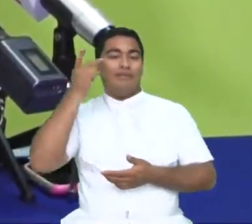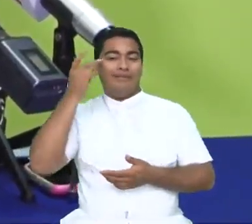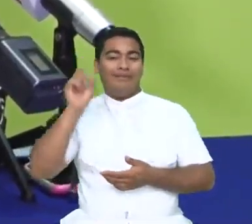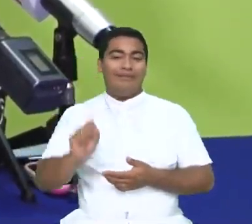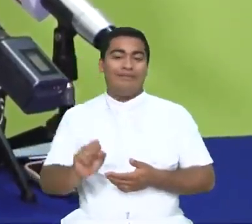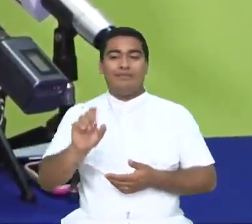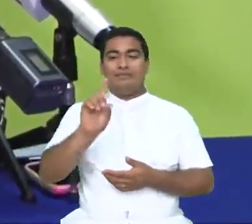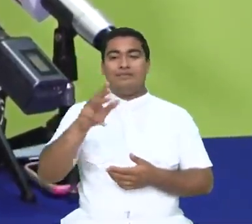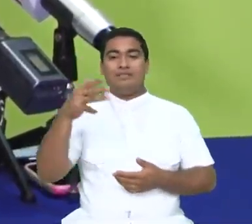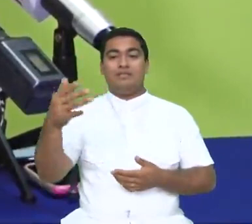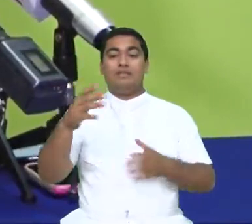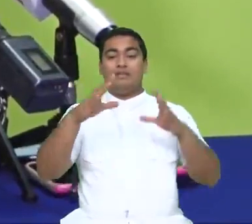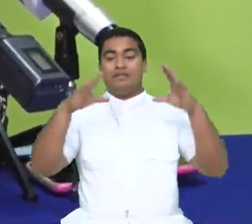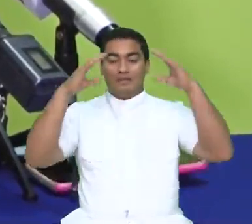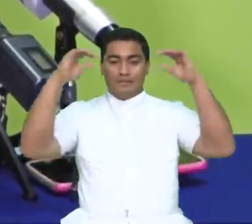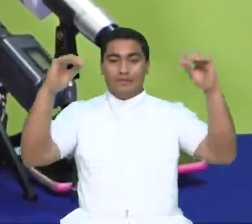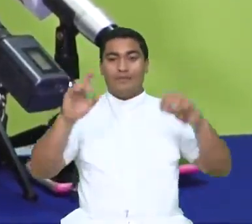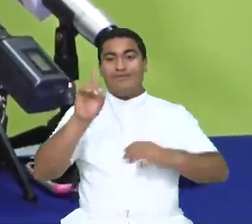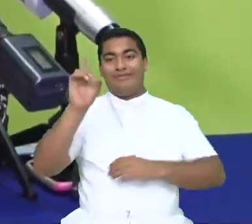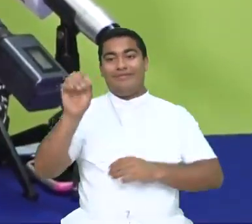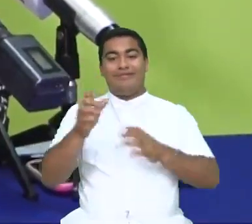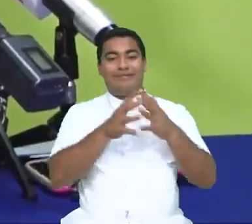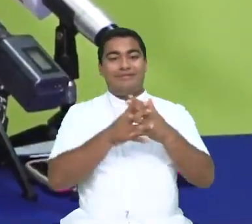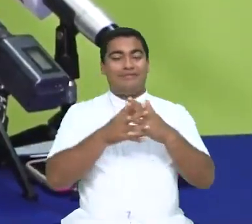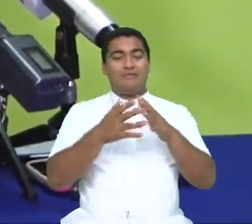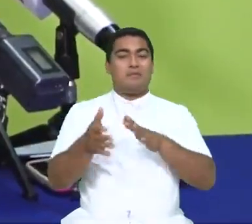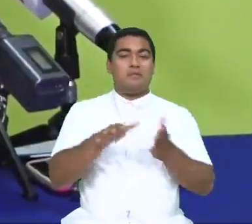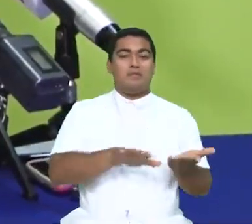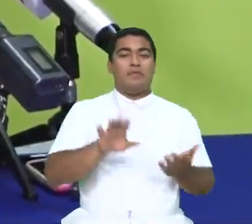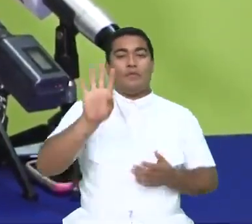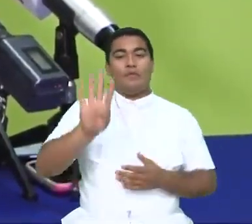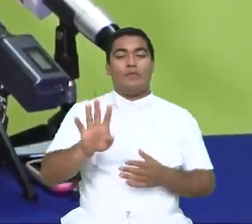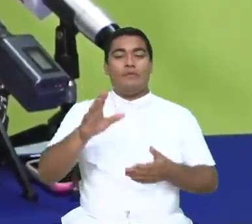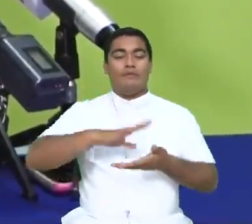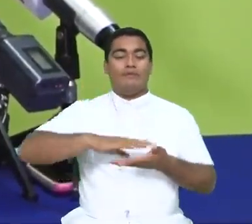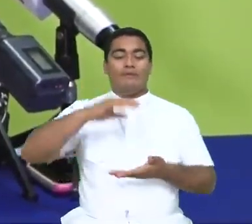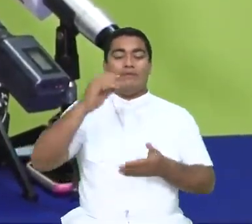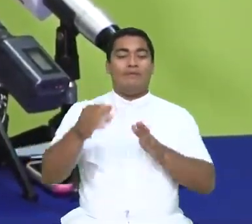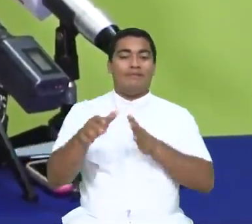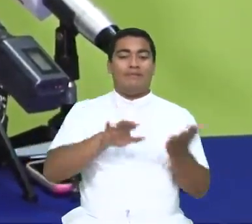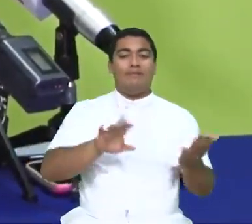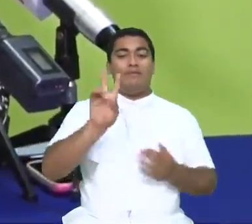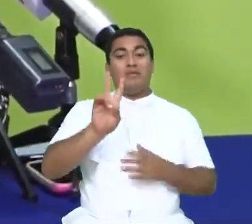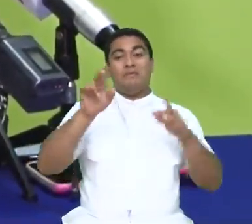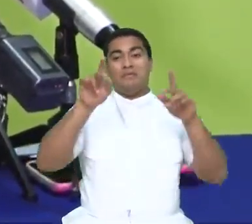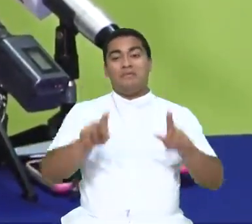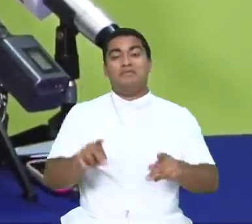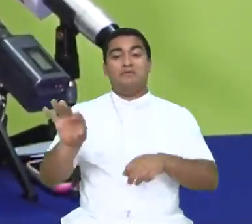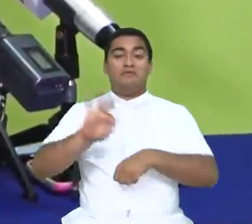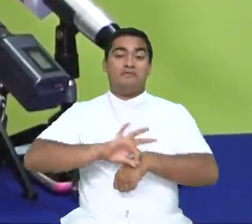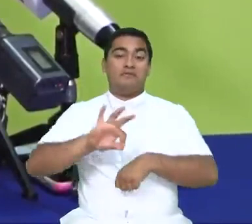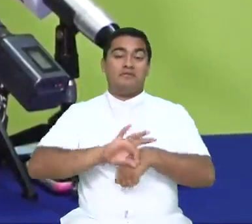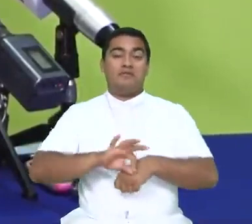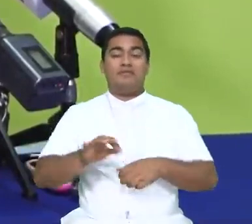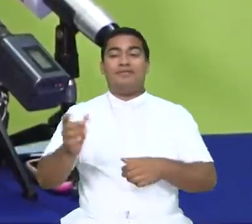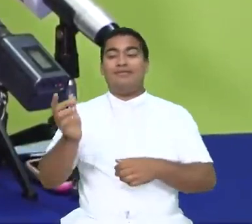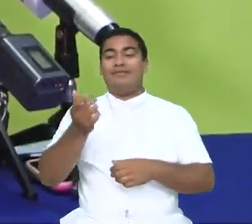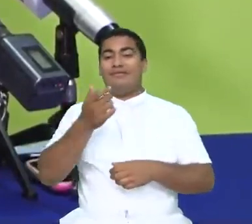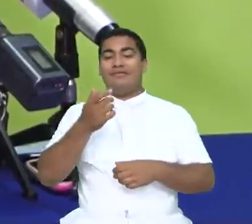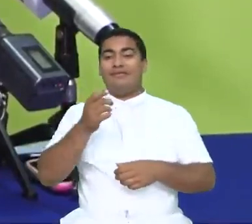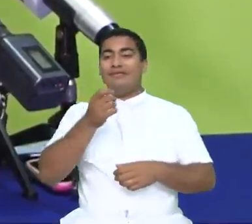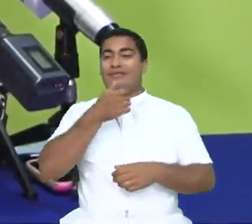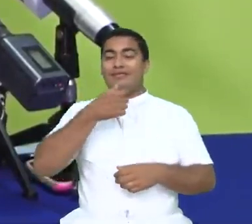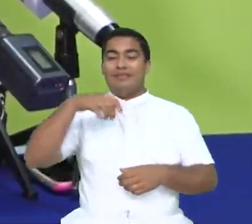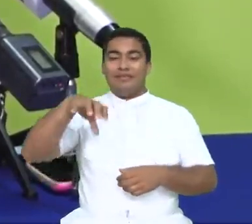19 en Japón, 10 en Estados Unidos, 4 en Francia, 2 en Irak y en Filipinas, Tailandia, Australia y